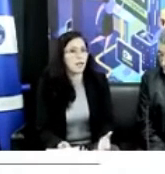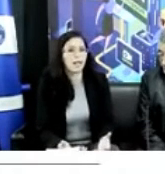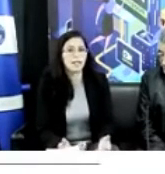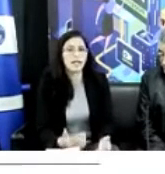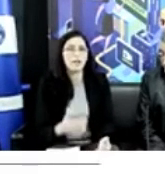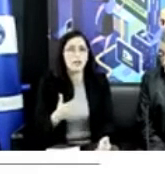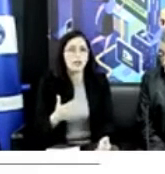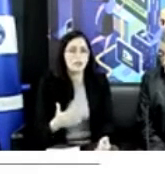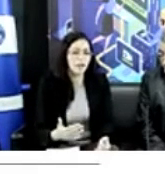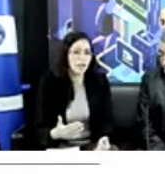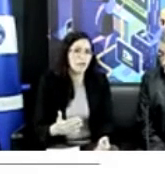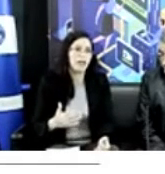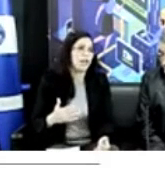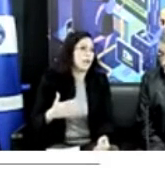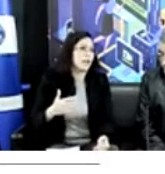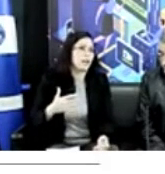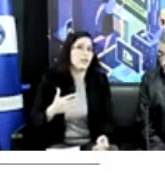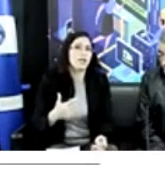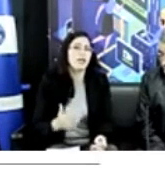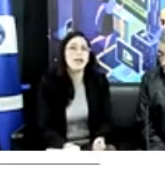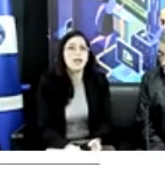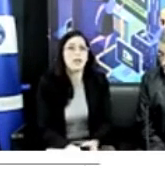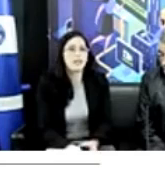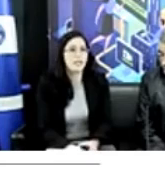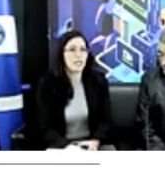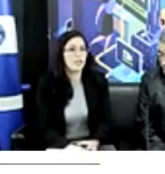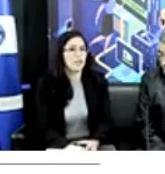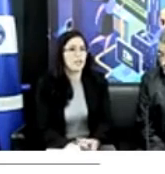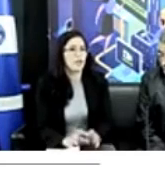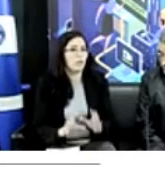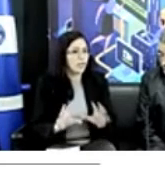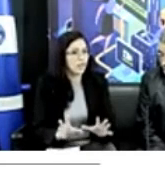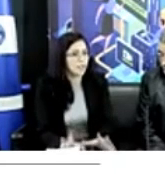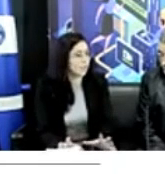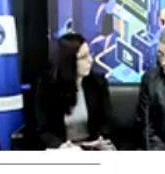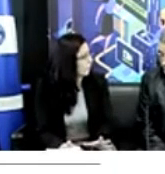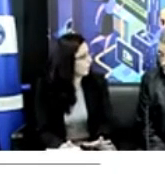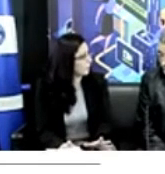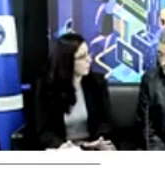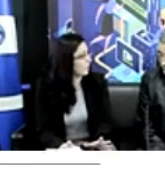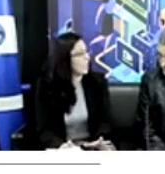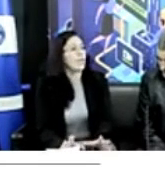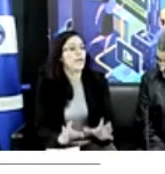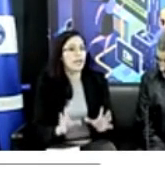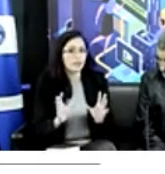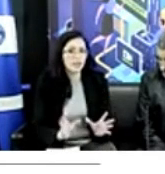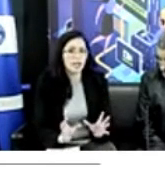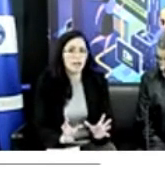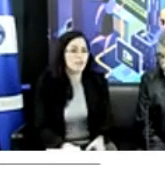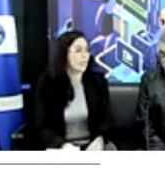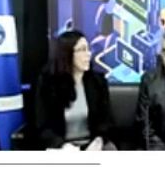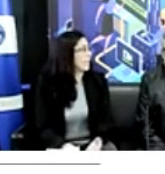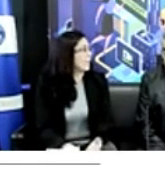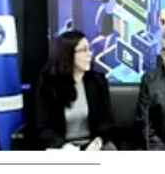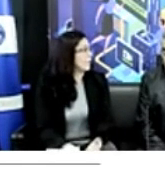usuario para que él siga logrando sus metas, para que él logre reconocer todas esas situaciones que lo ponen en riesgo de volver a consumir y que entonces ahí